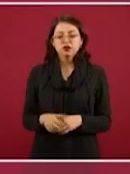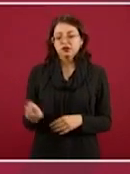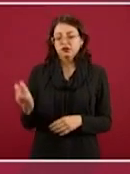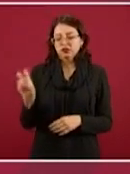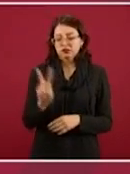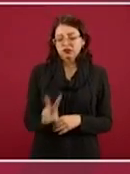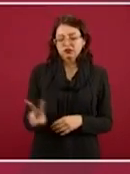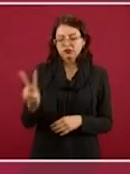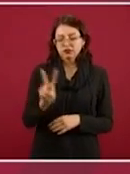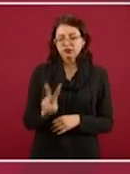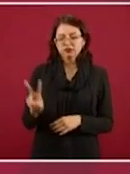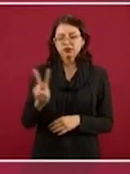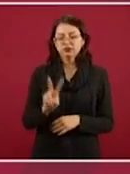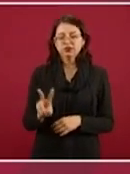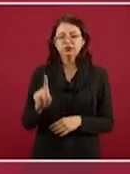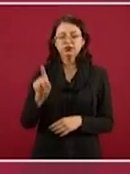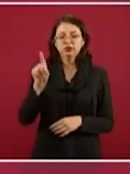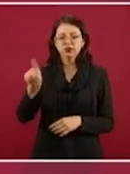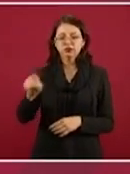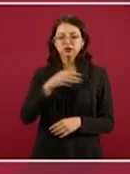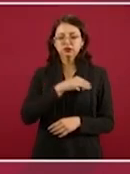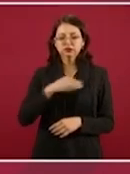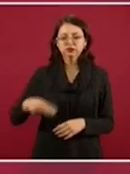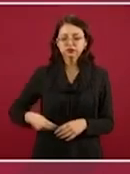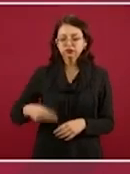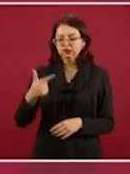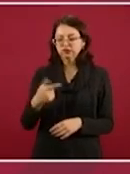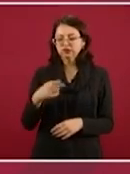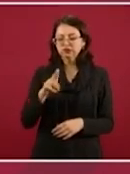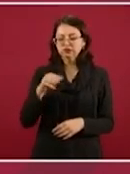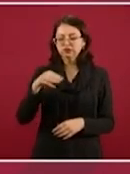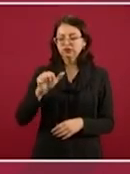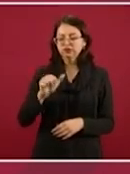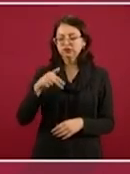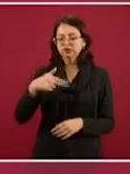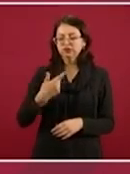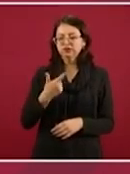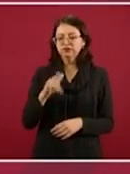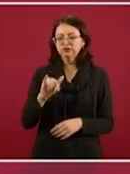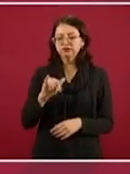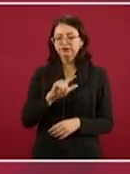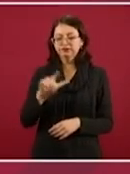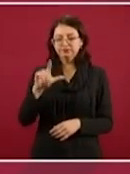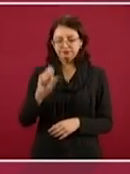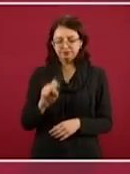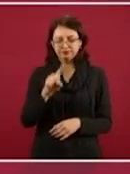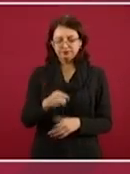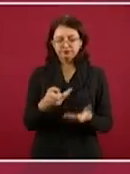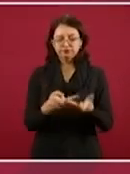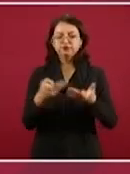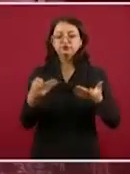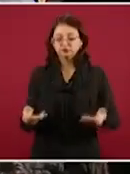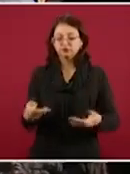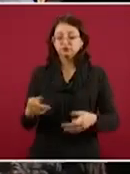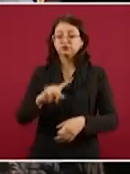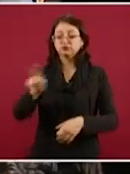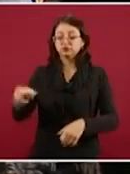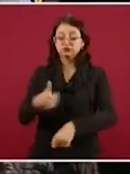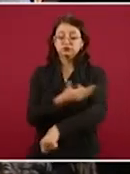viernes en Huimanguillo, en un campo en tierra, y vamos a estar en la tarde